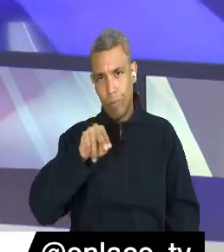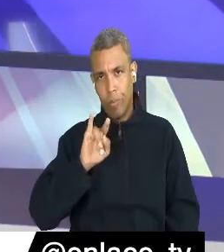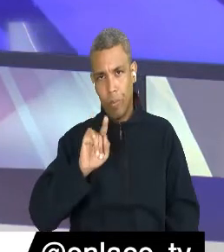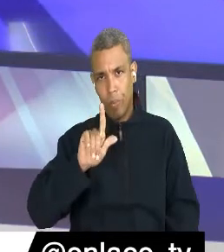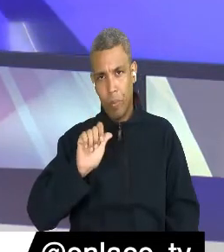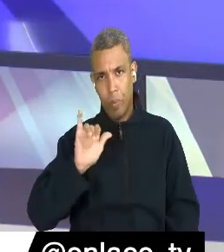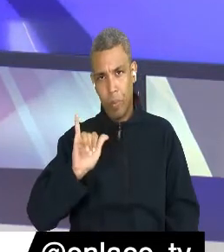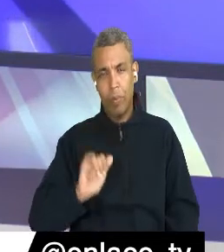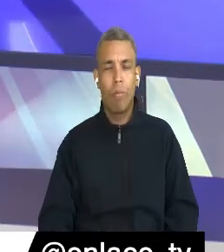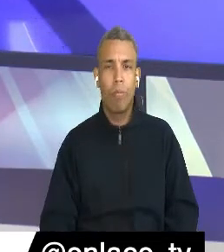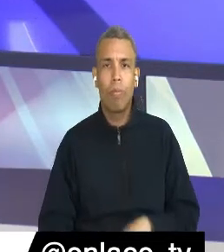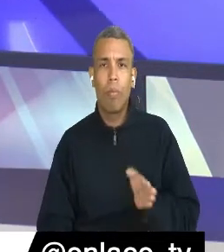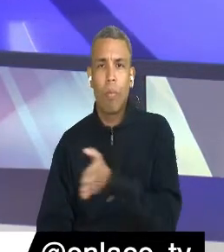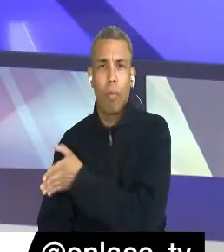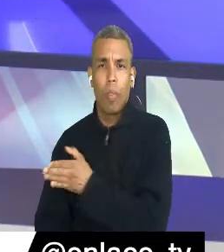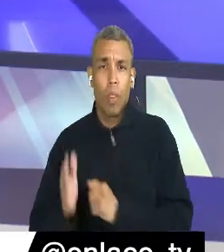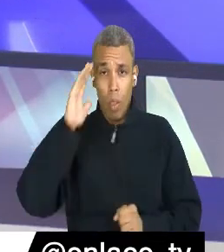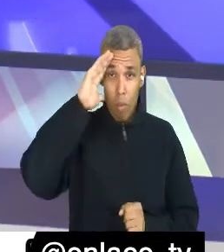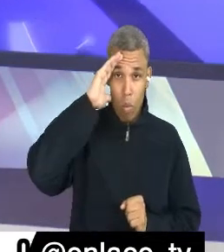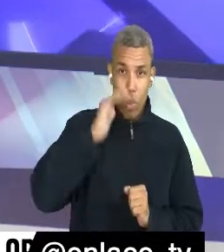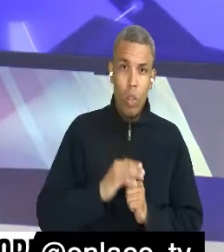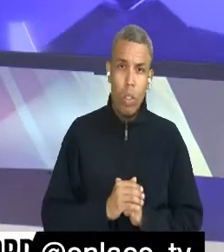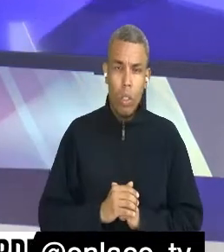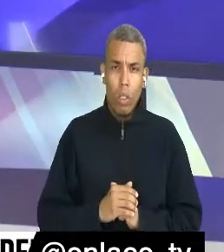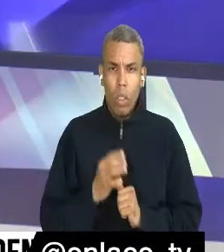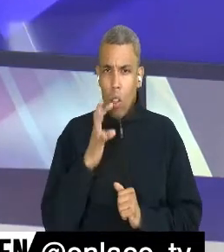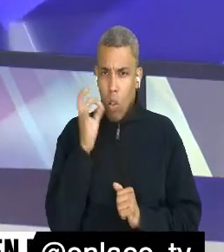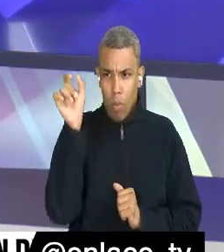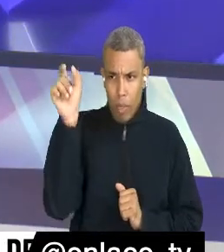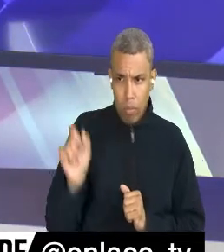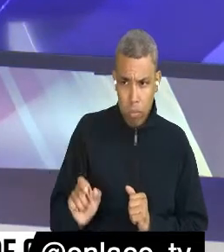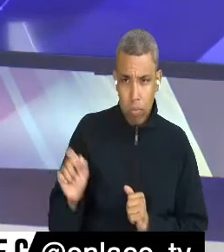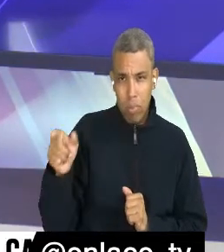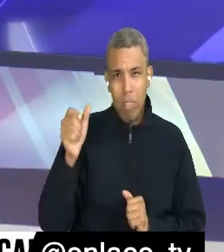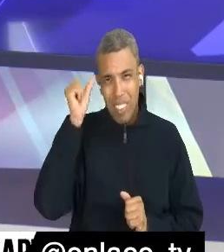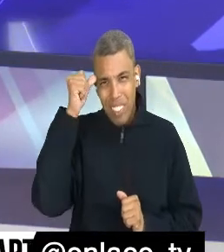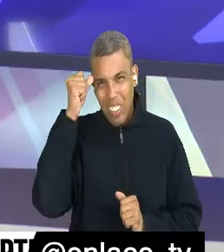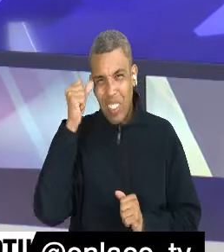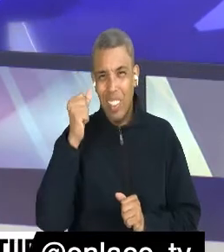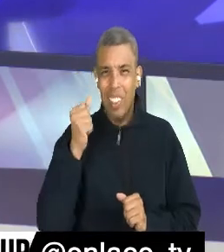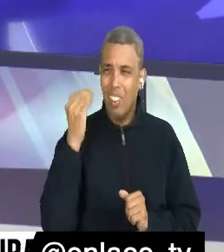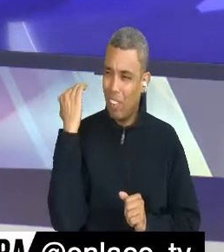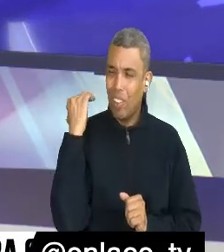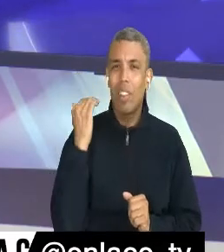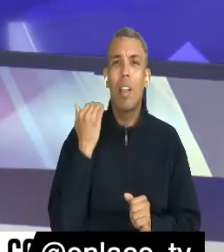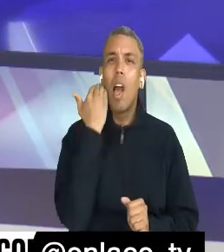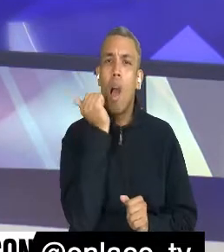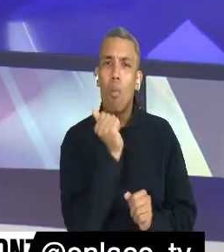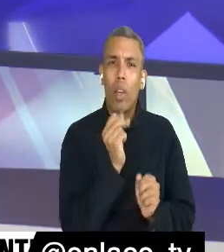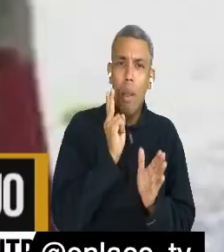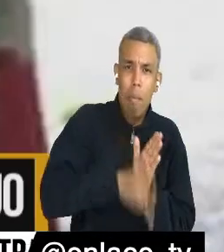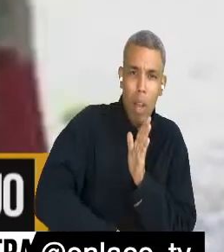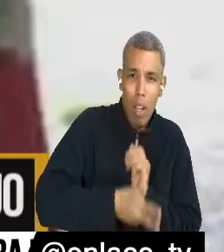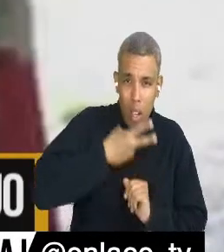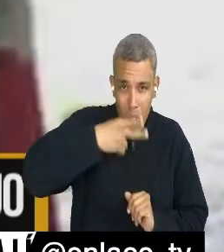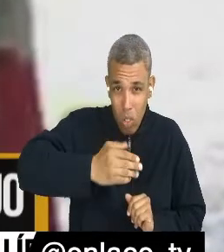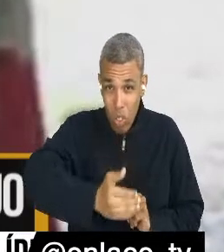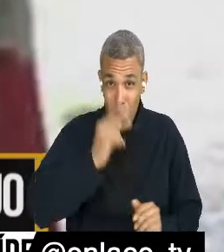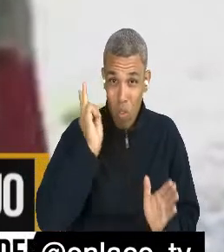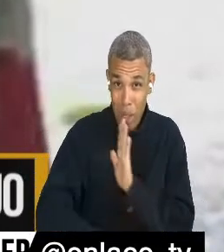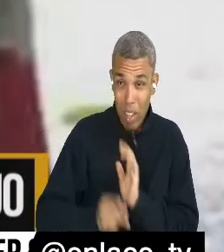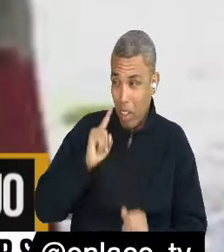La policía detuvo al presunto responsable del doble homicidio de una mujer y su hijo de 4 años en Sucre, Santander. Capturan